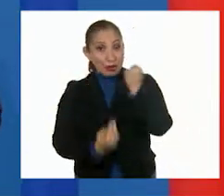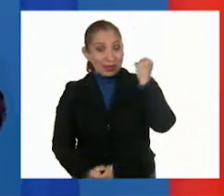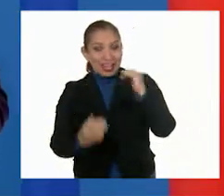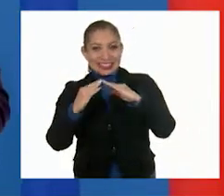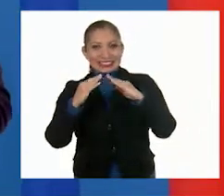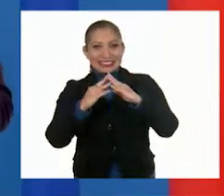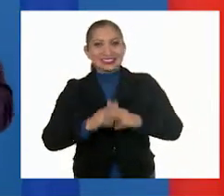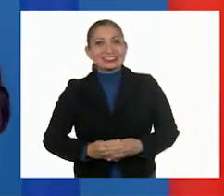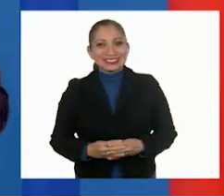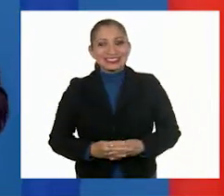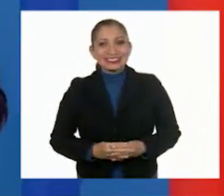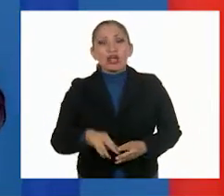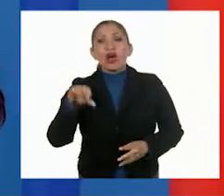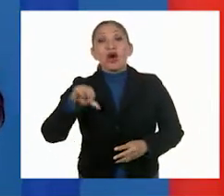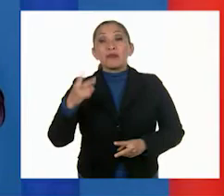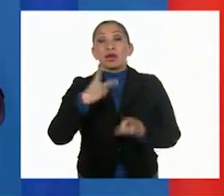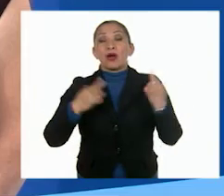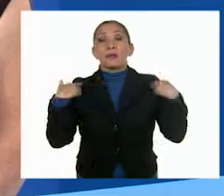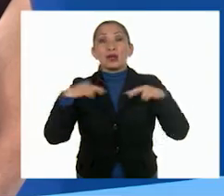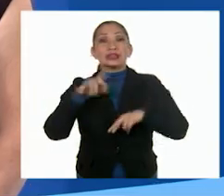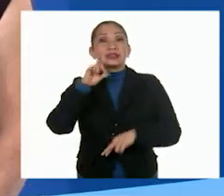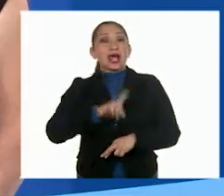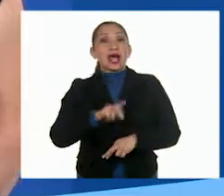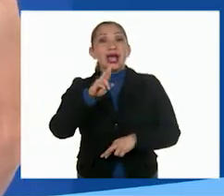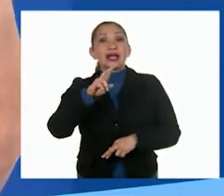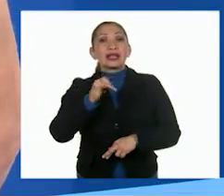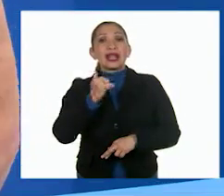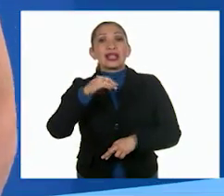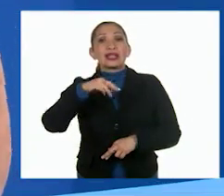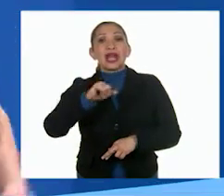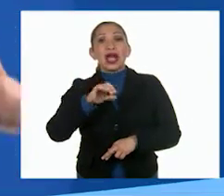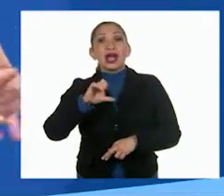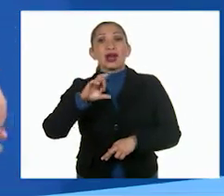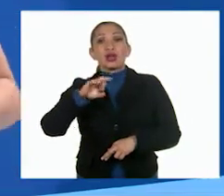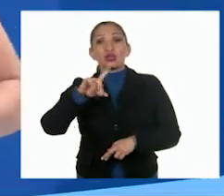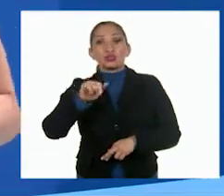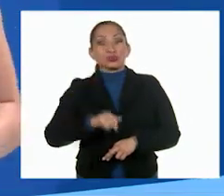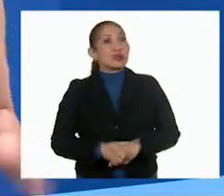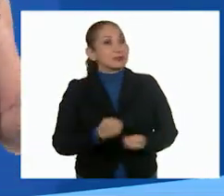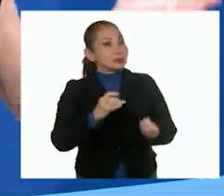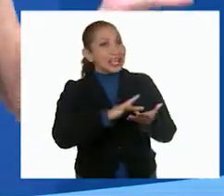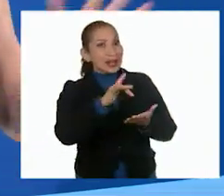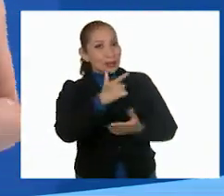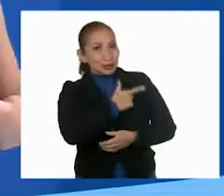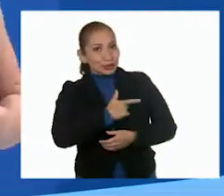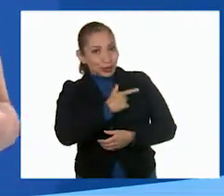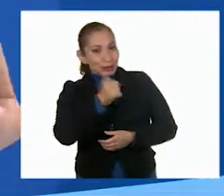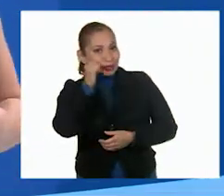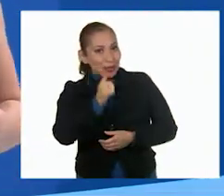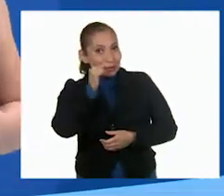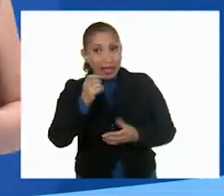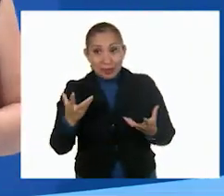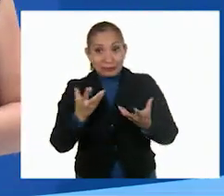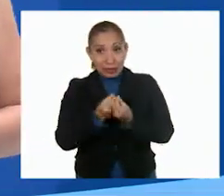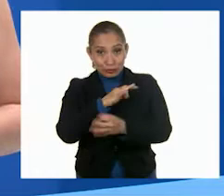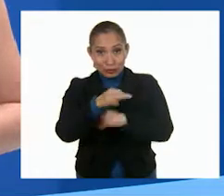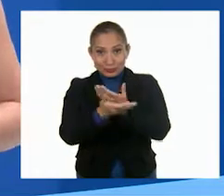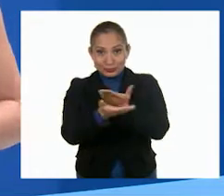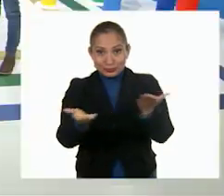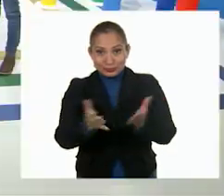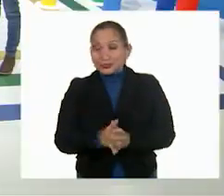desde nuestros hogares. Hoy nos acompaña la maestra Reina Cruz. Maestra, bienvenida. Muchas gracias. Es un placer, como siempre, estar aquí con